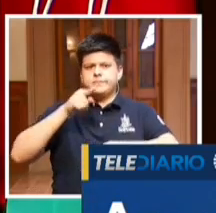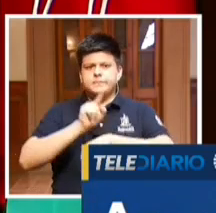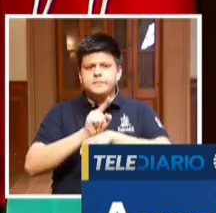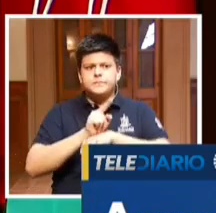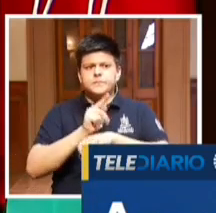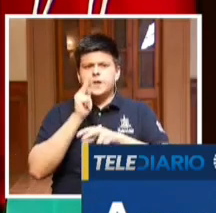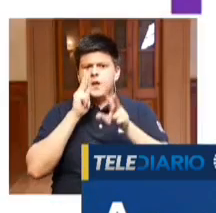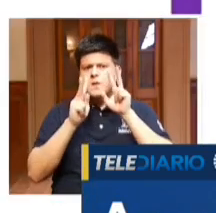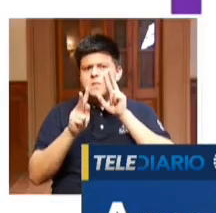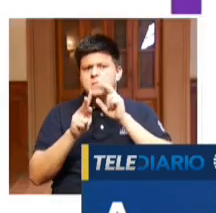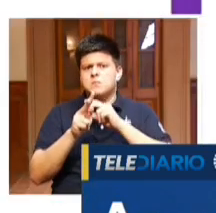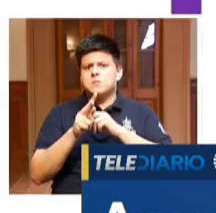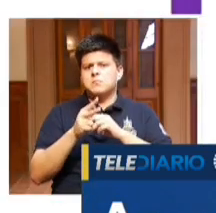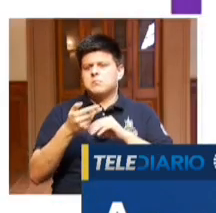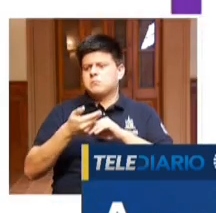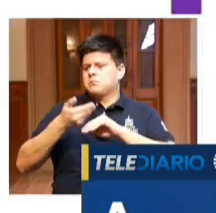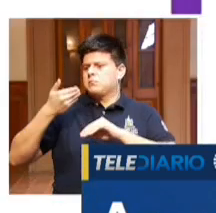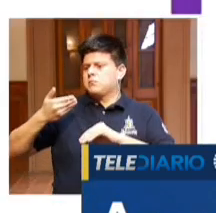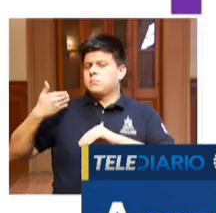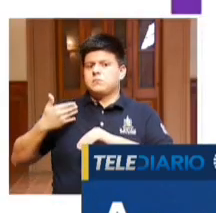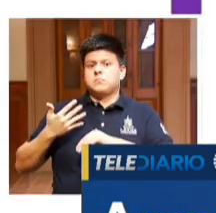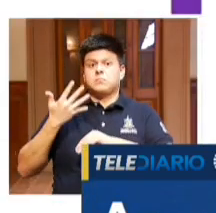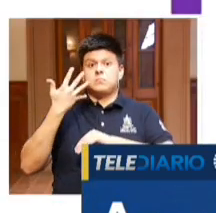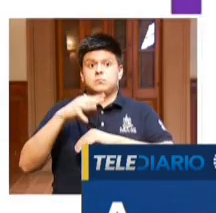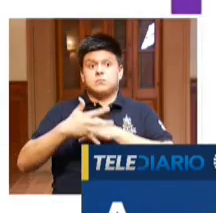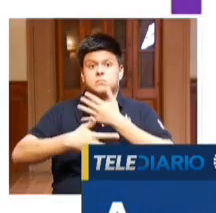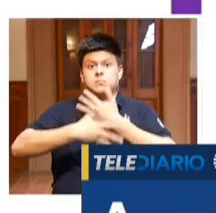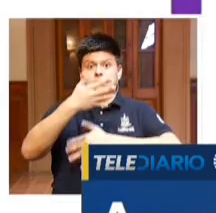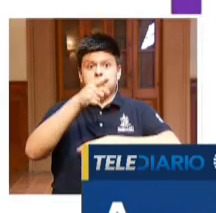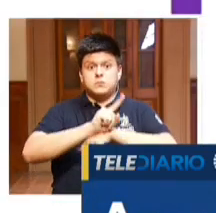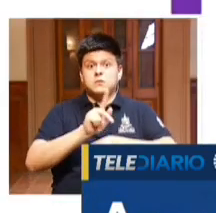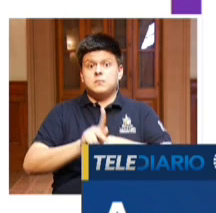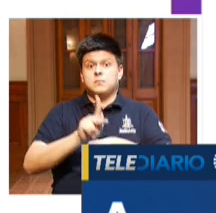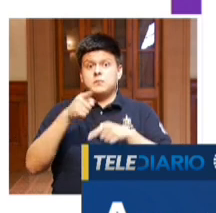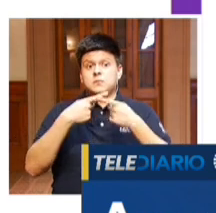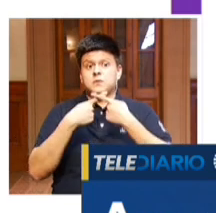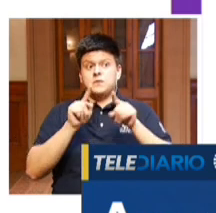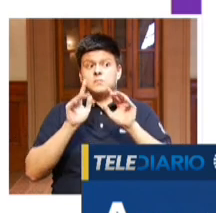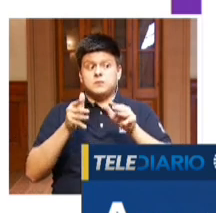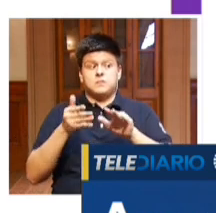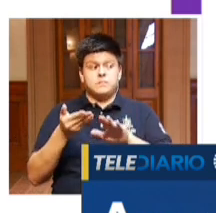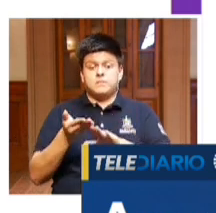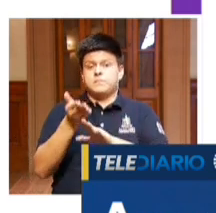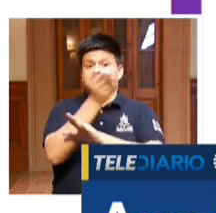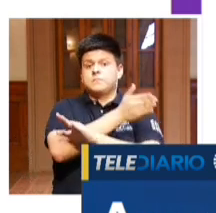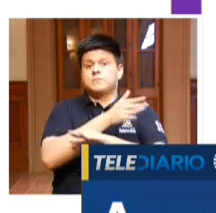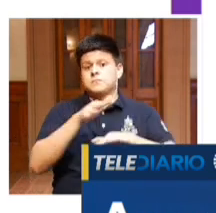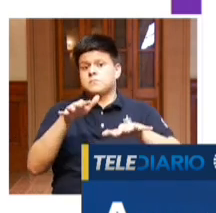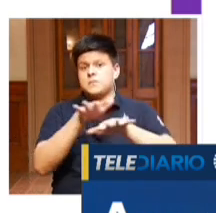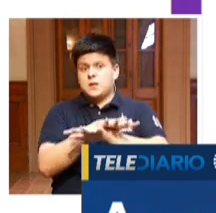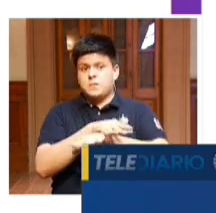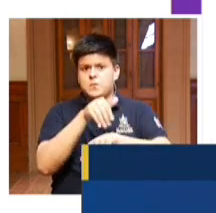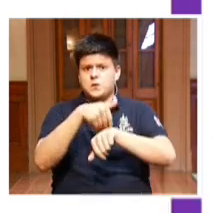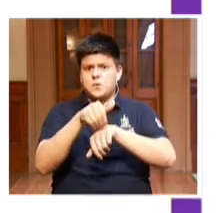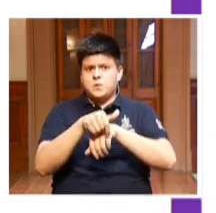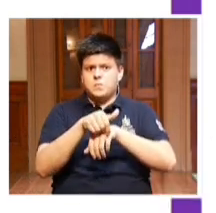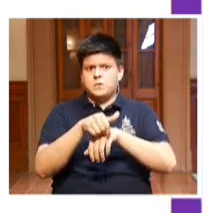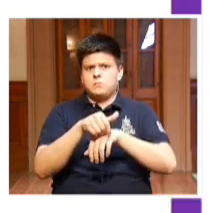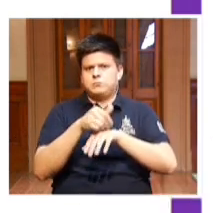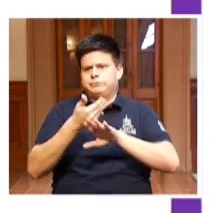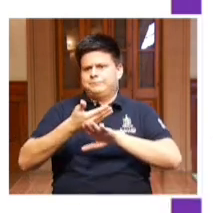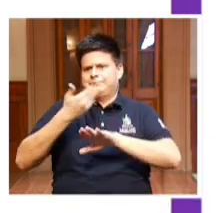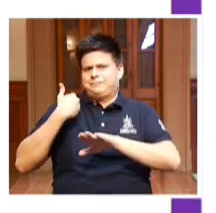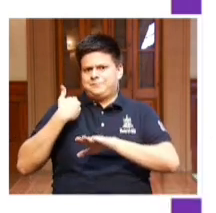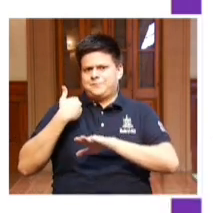los 10, 15 días previos, ya las cifras habían sido diferentes a los de 800 y